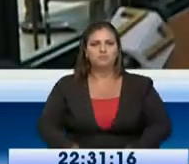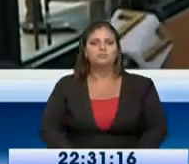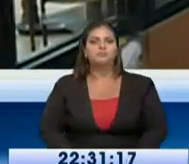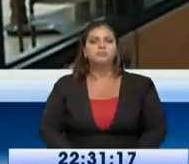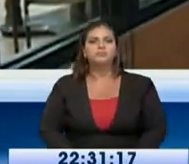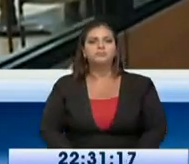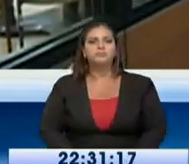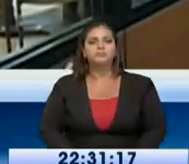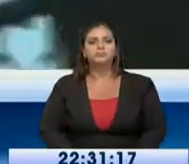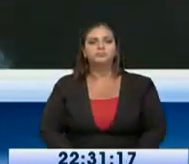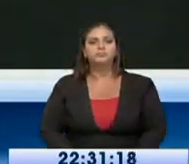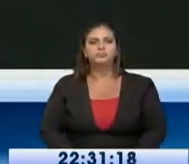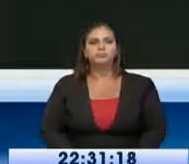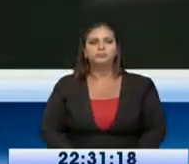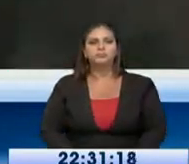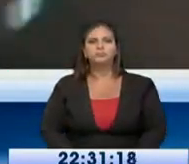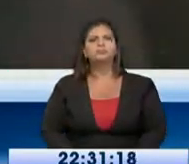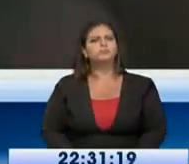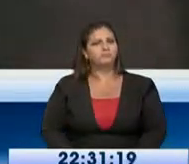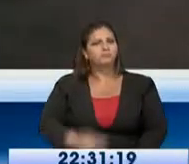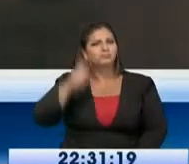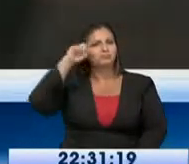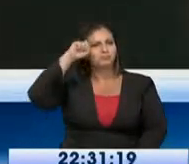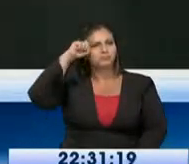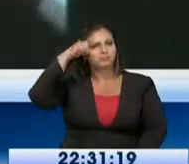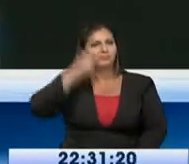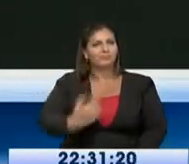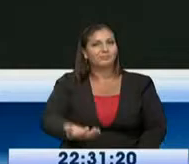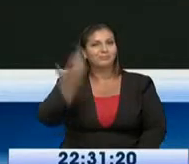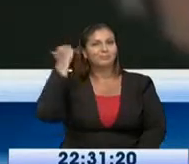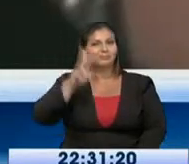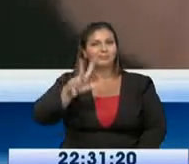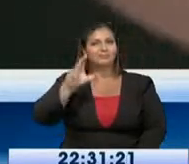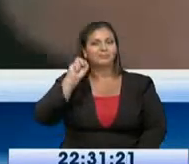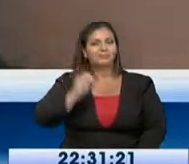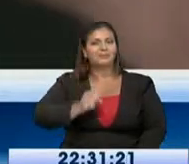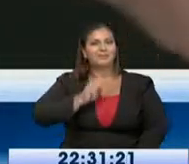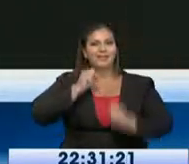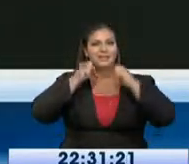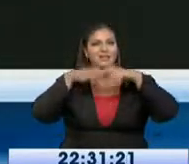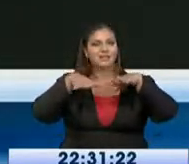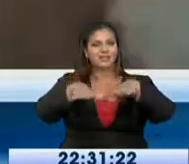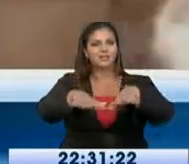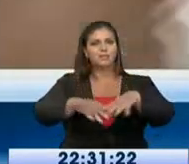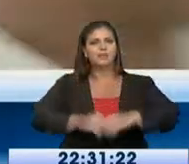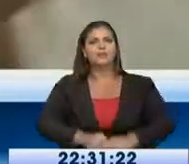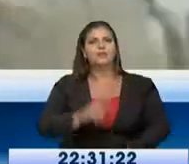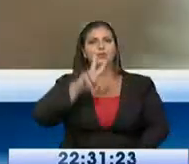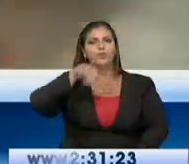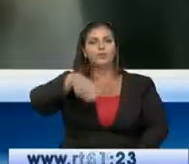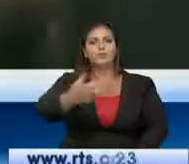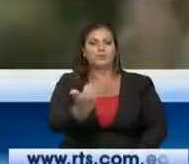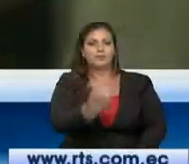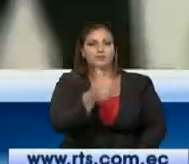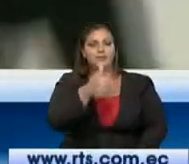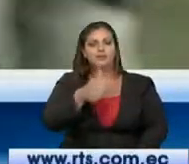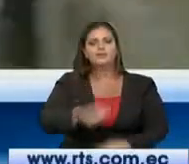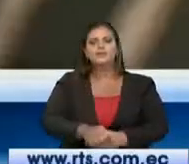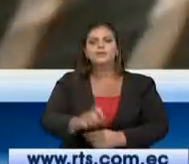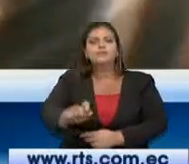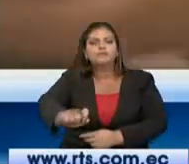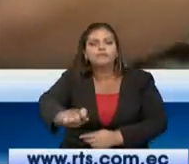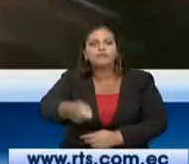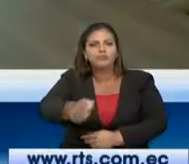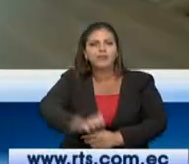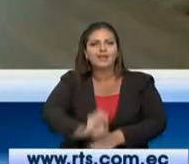meses de prisión. Esto en el caso de la irrupción al canal estatal Ecuador TV el pasado 30 de septiembre de 2010. En medio de la